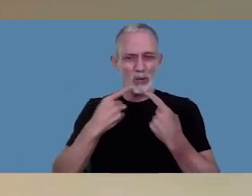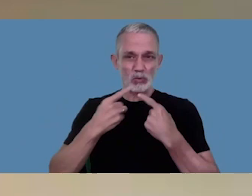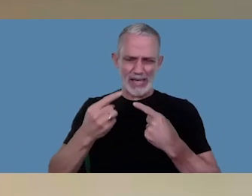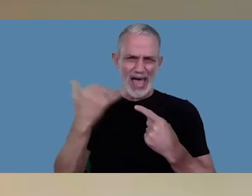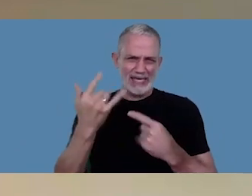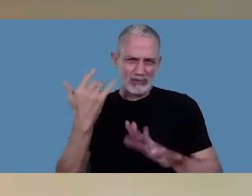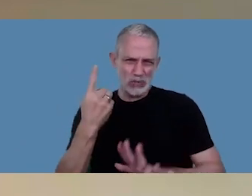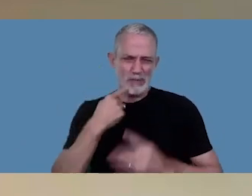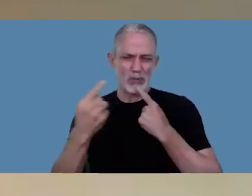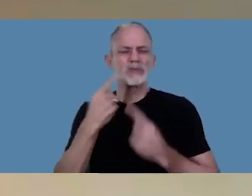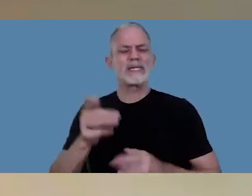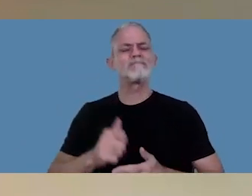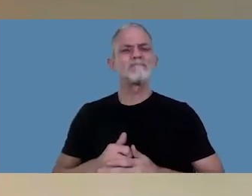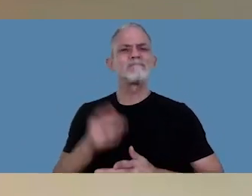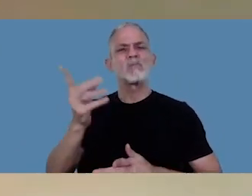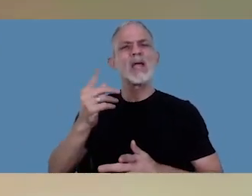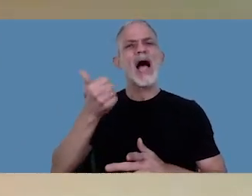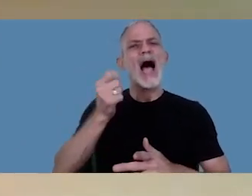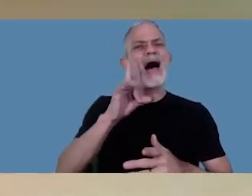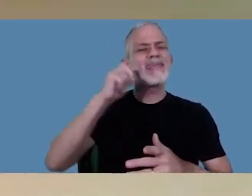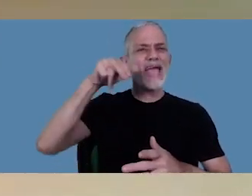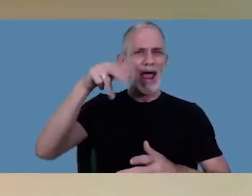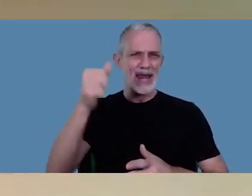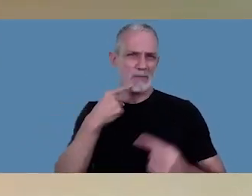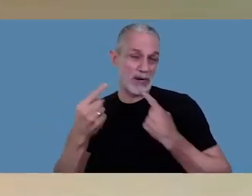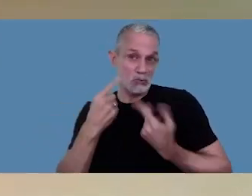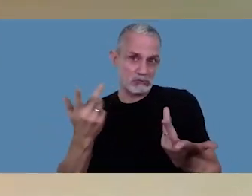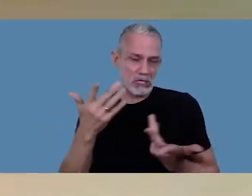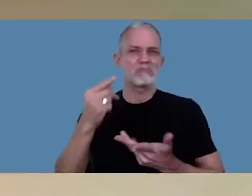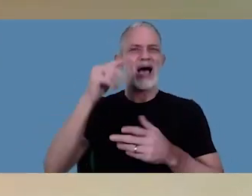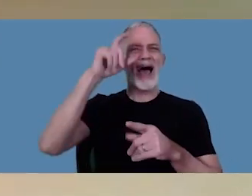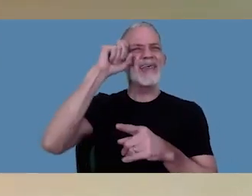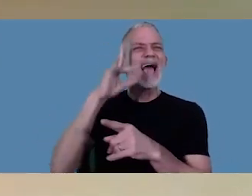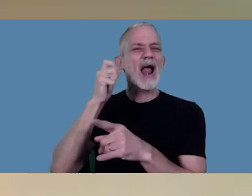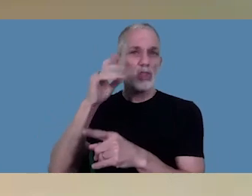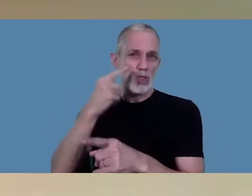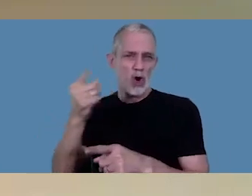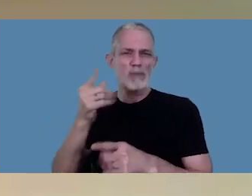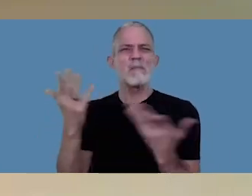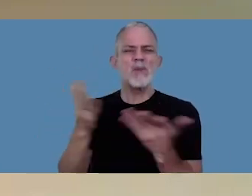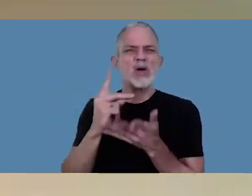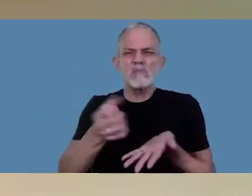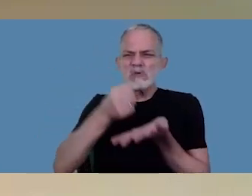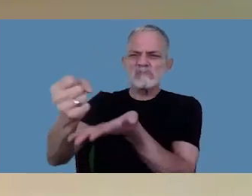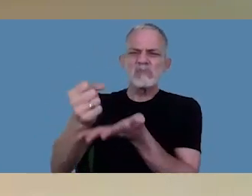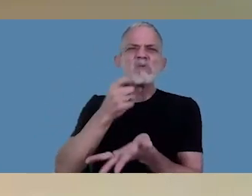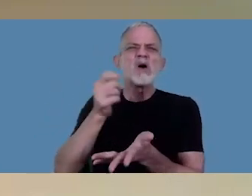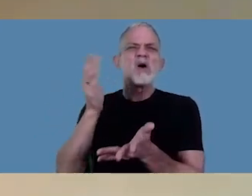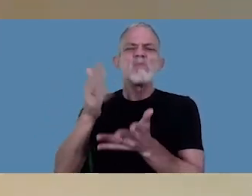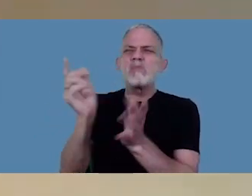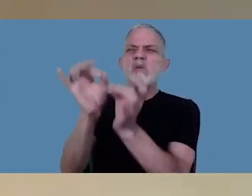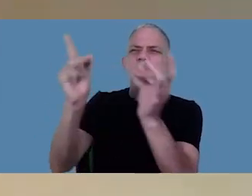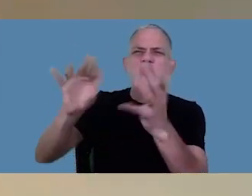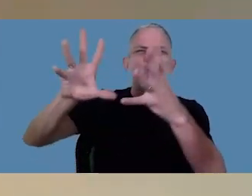hacer. Adriana nos pregunta, o pregunta Edgardo, ¿por qué tendrían que dar subsidios si producen daños